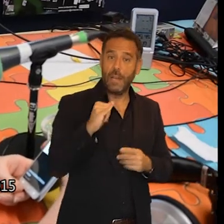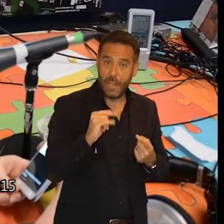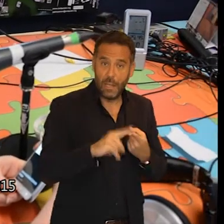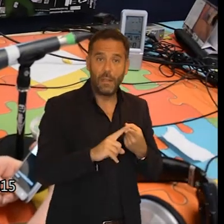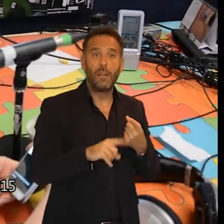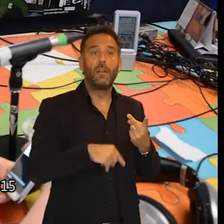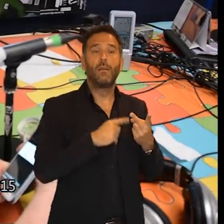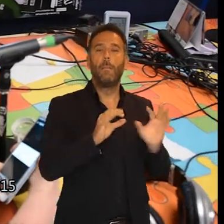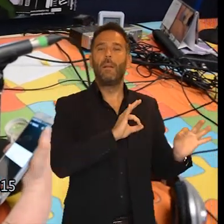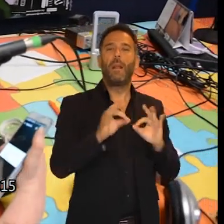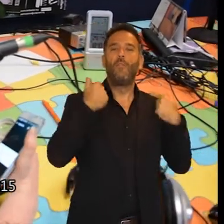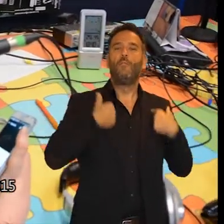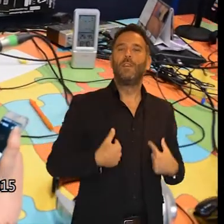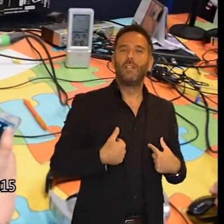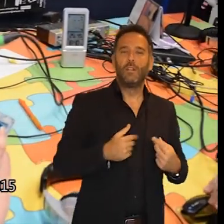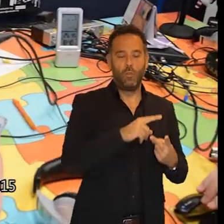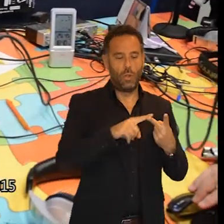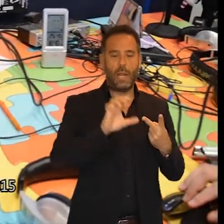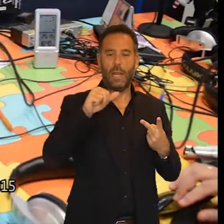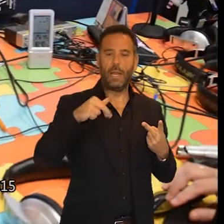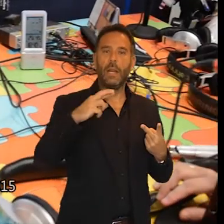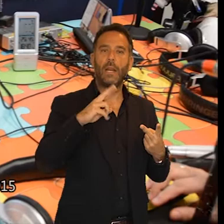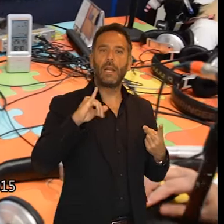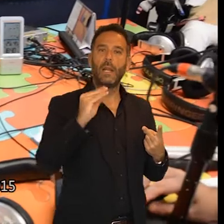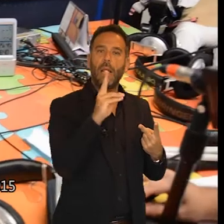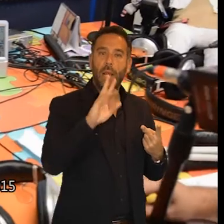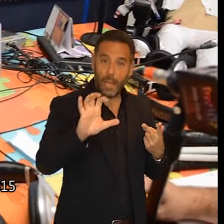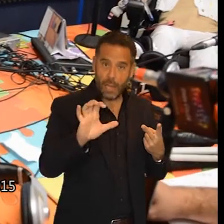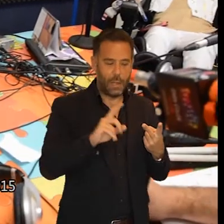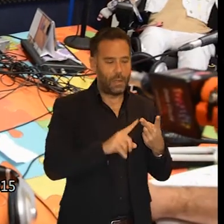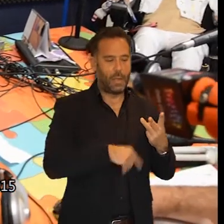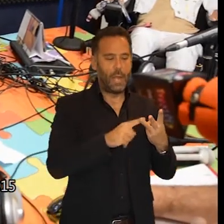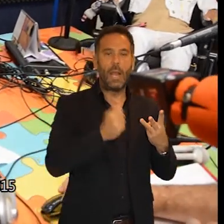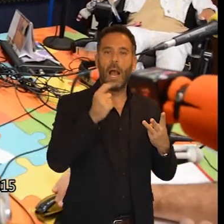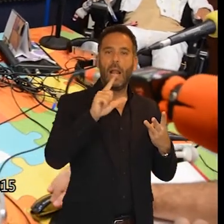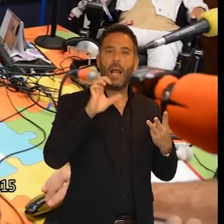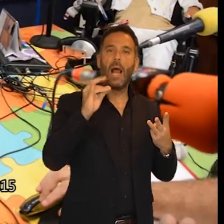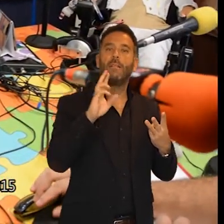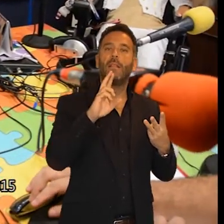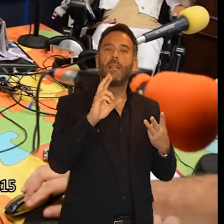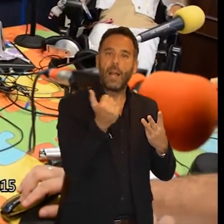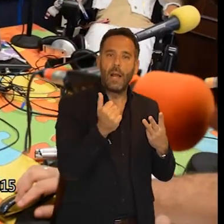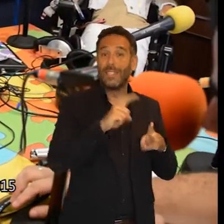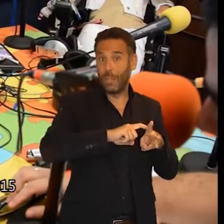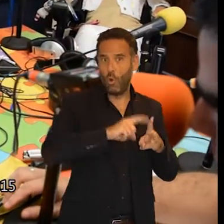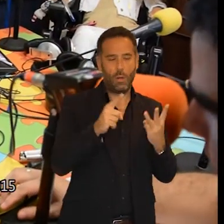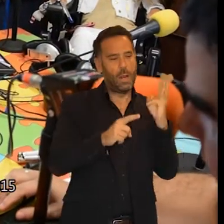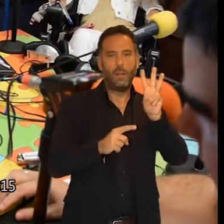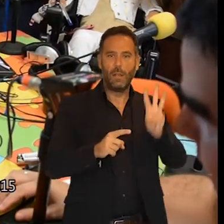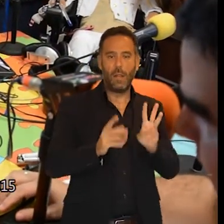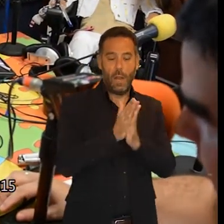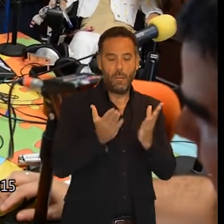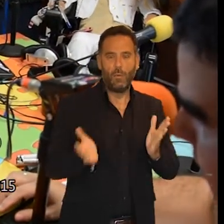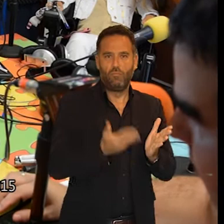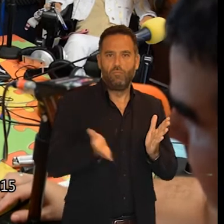preparador físico. Uh-huh. Está Enrique. Uh-huh. Y está Alejandra, la psicóloga. Uh-huh. Estupendísimo. Hombre, el Valle de Málaga ahora mejor para ir para allá,